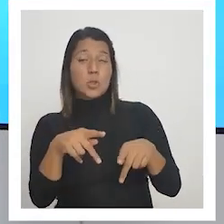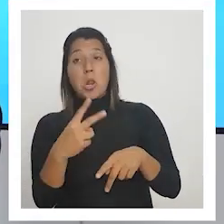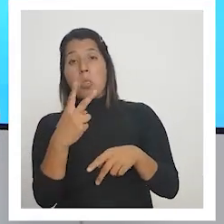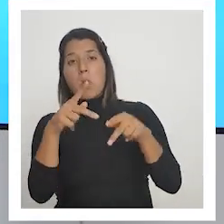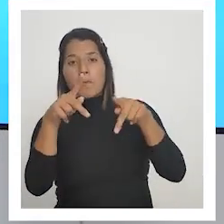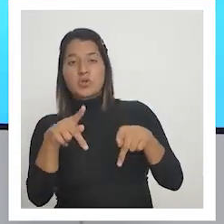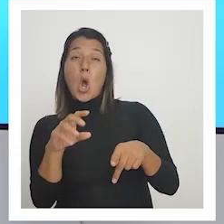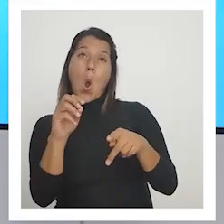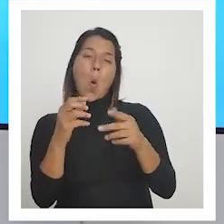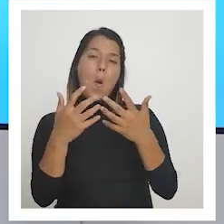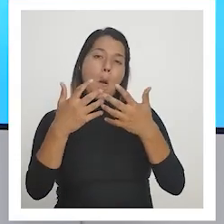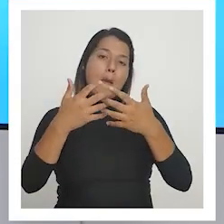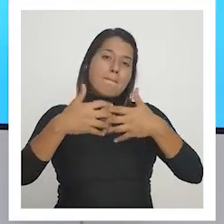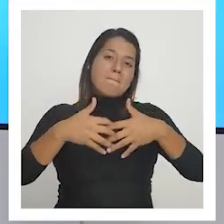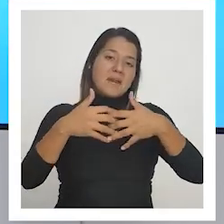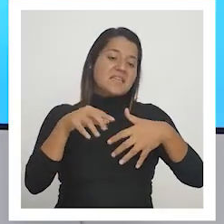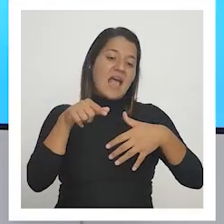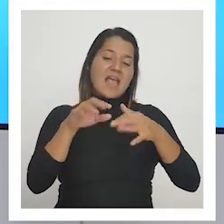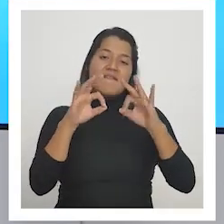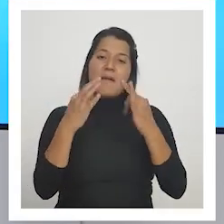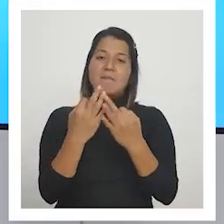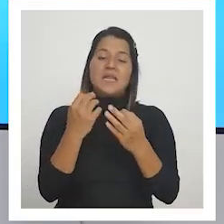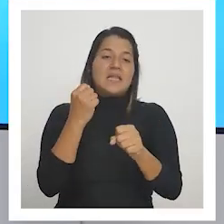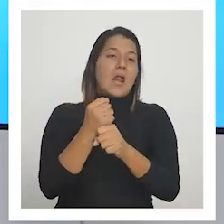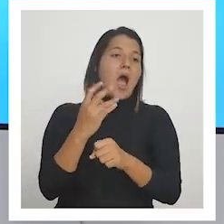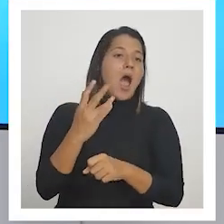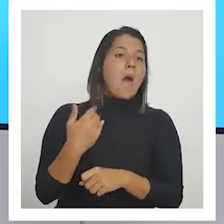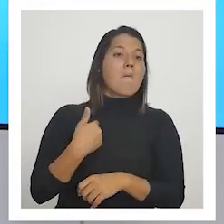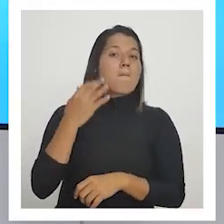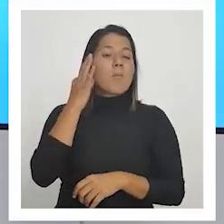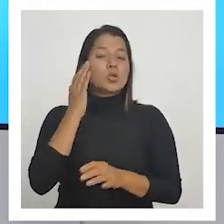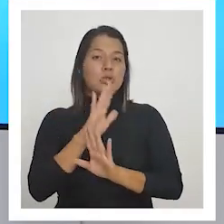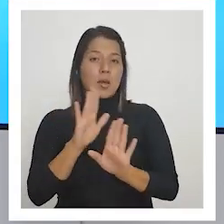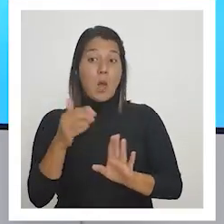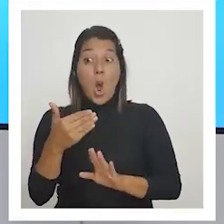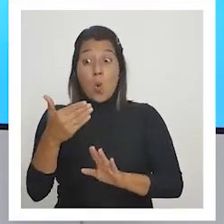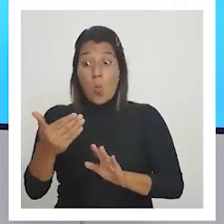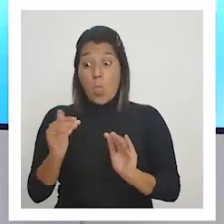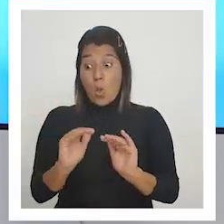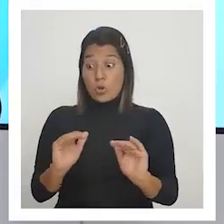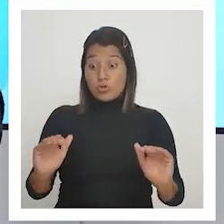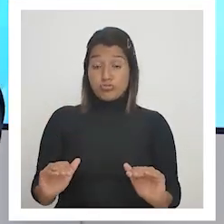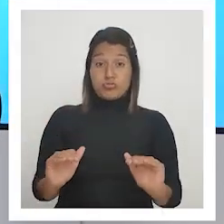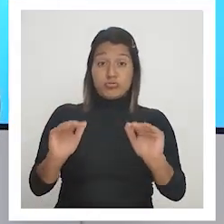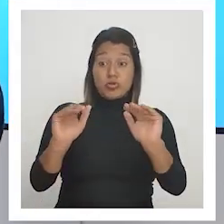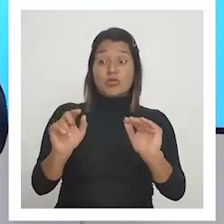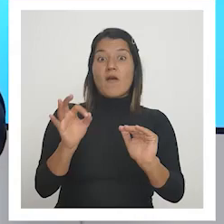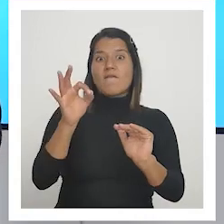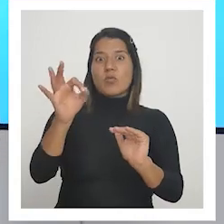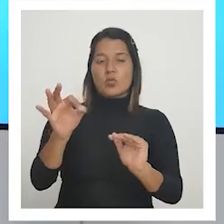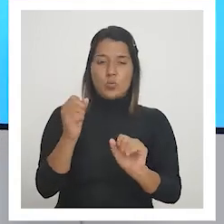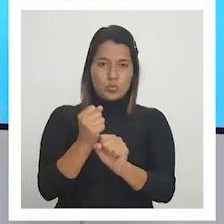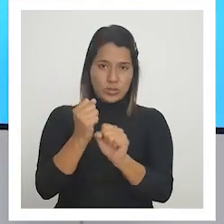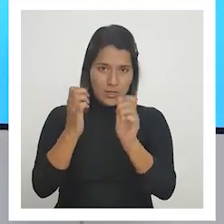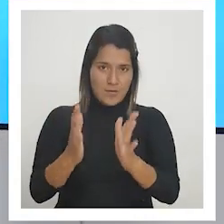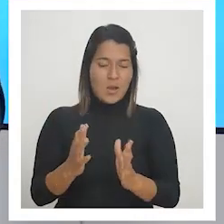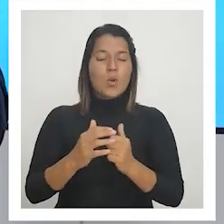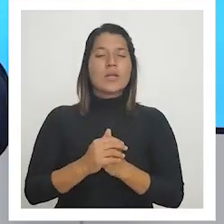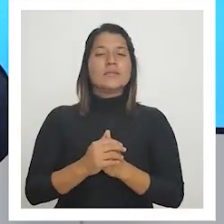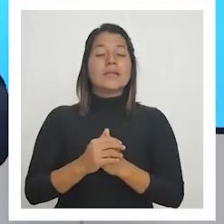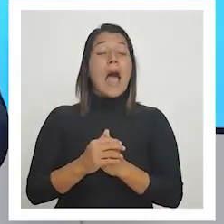esposo y la esposa. Y cuando los chiquillos van creciendo, esos son los otros empleados. Más sin embargo, en otros